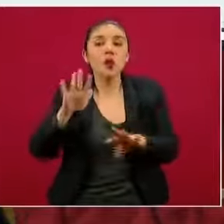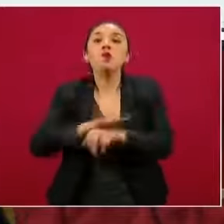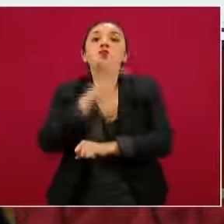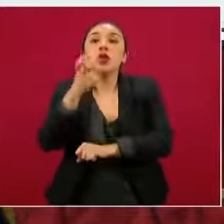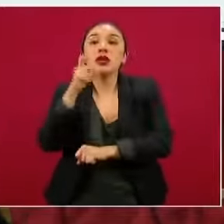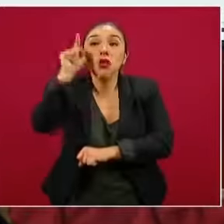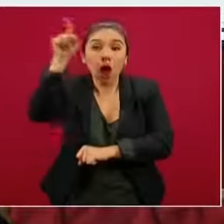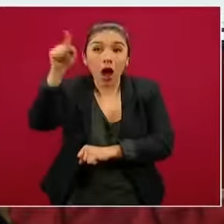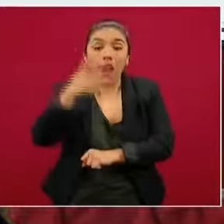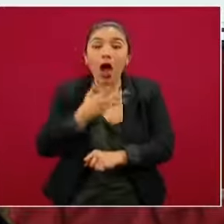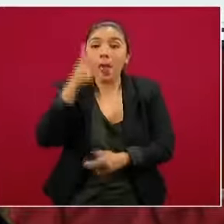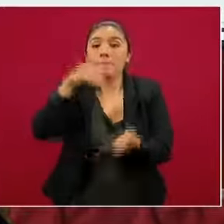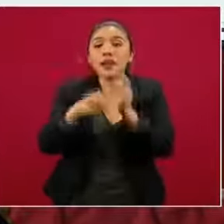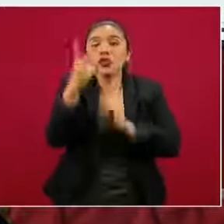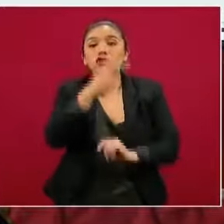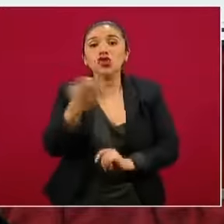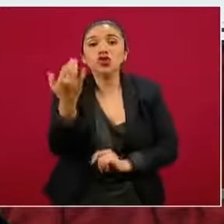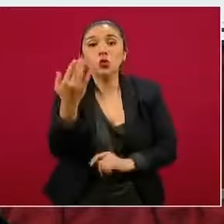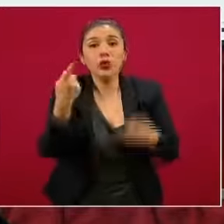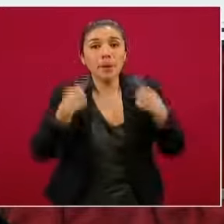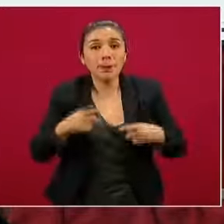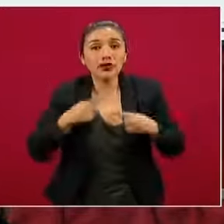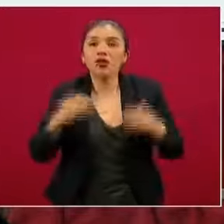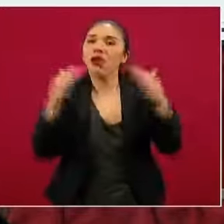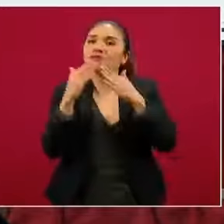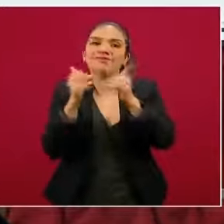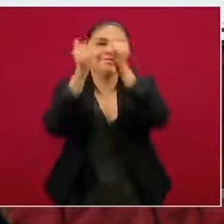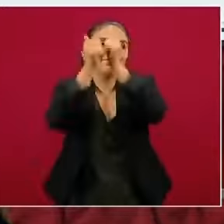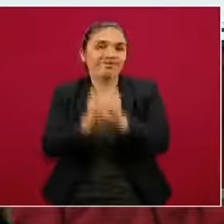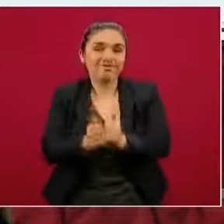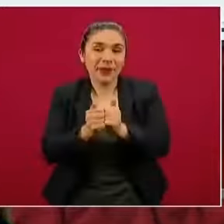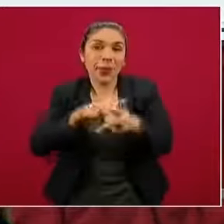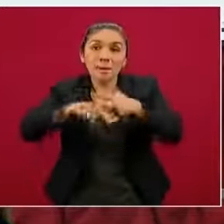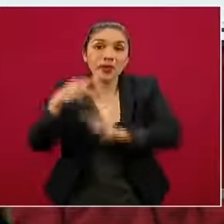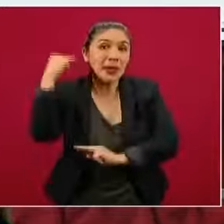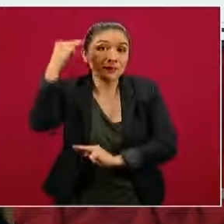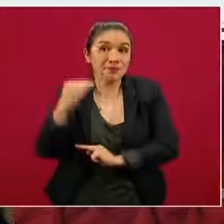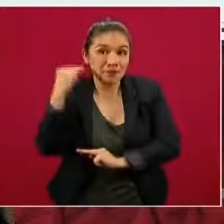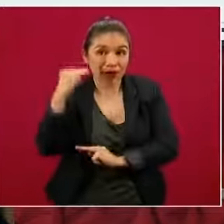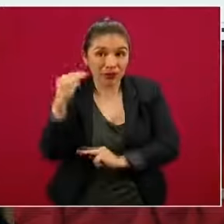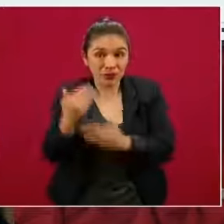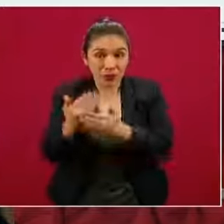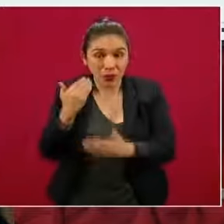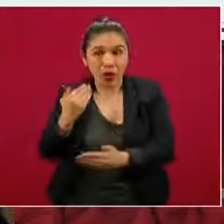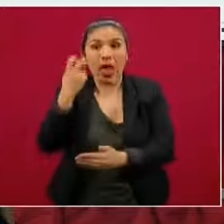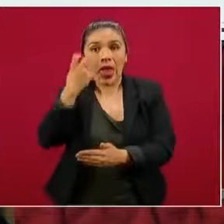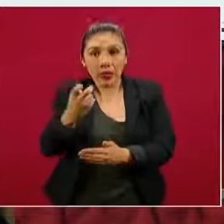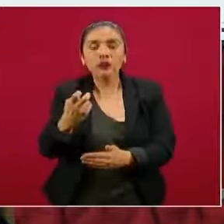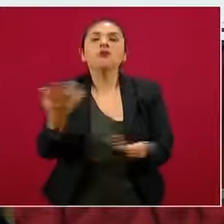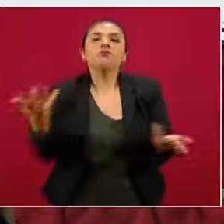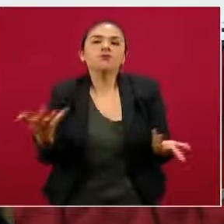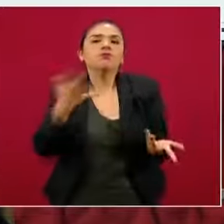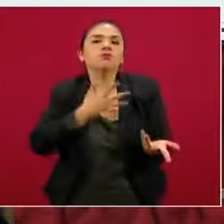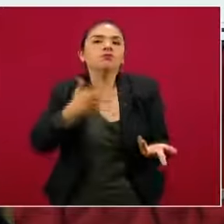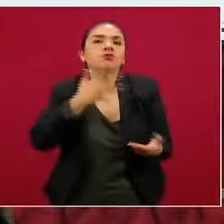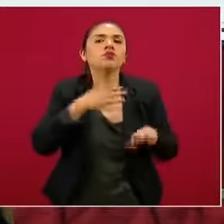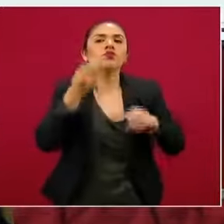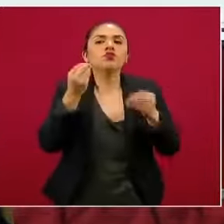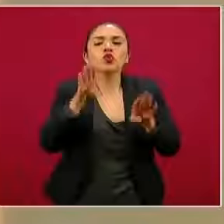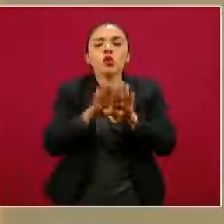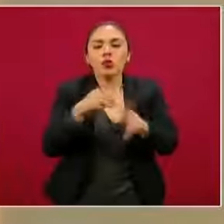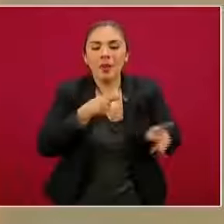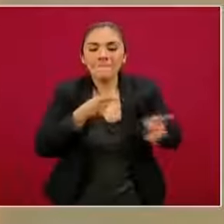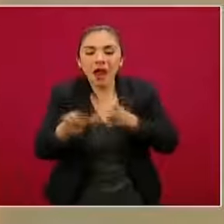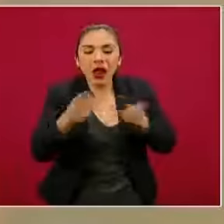este personal, 1,250 han estado en resguardo domiciliario, y hemos dispuesto de muchas estrategias pues